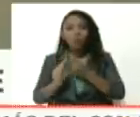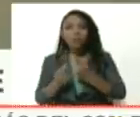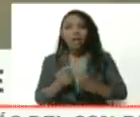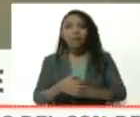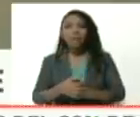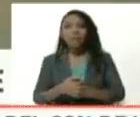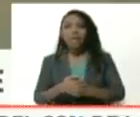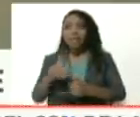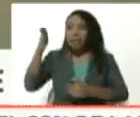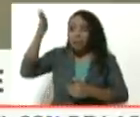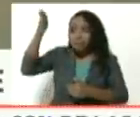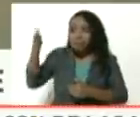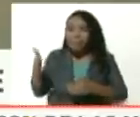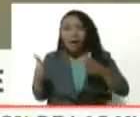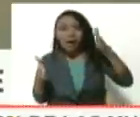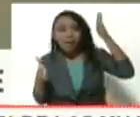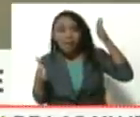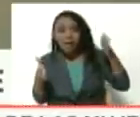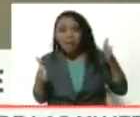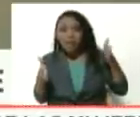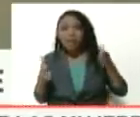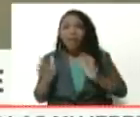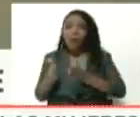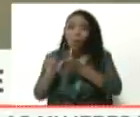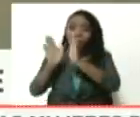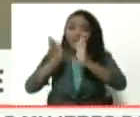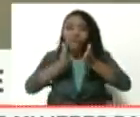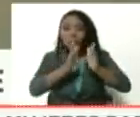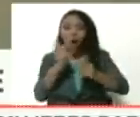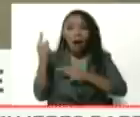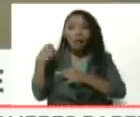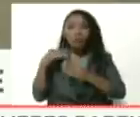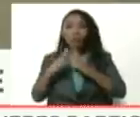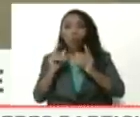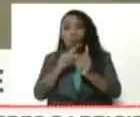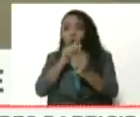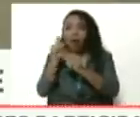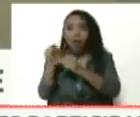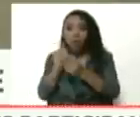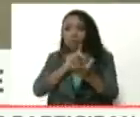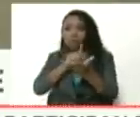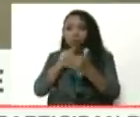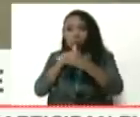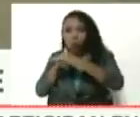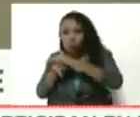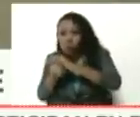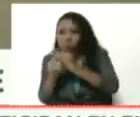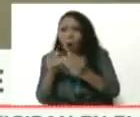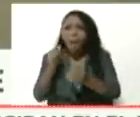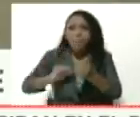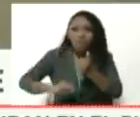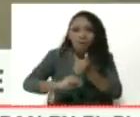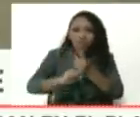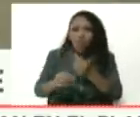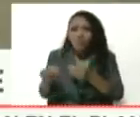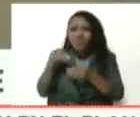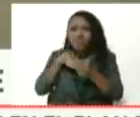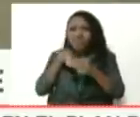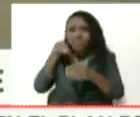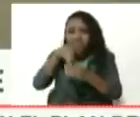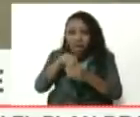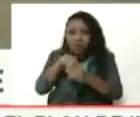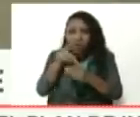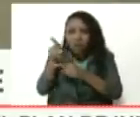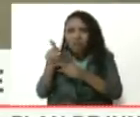de las paredes, de parte de la infraestructura, y ahí estuvieron todos ellos apoyando por dentro del galpón,